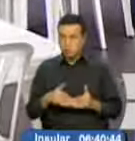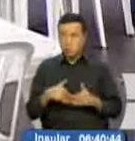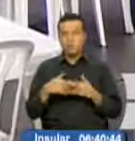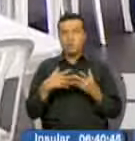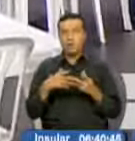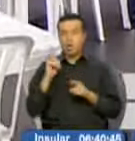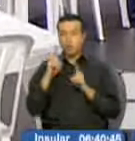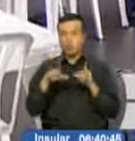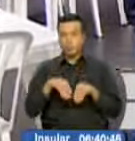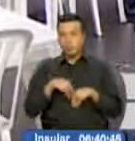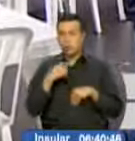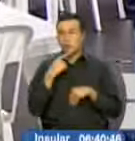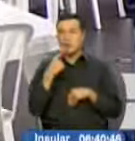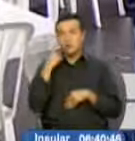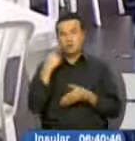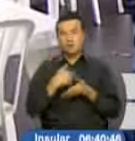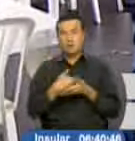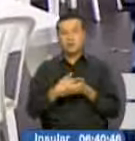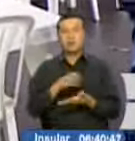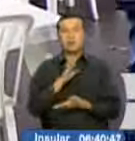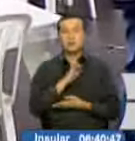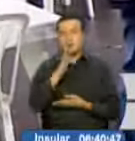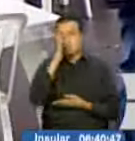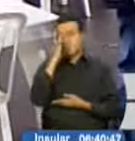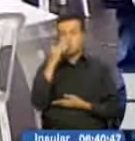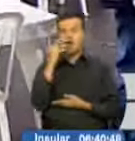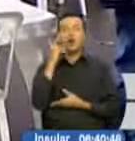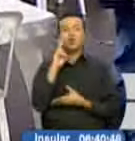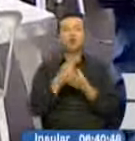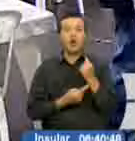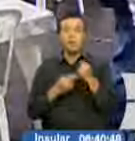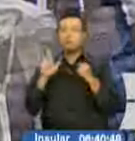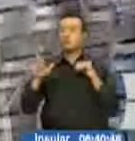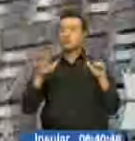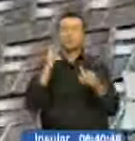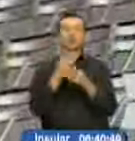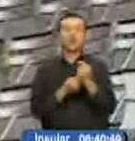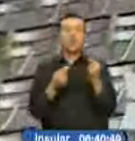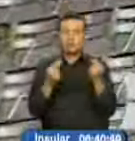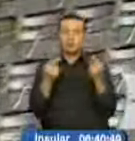porque carecían de fundamentos técnicos y porque eran duplicadas. Y con ello, entonces,